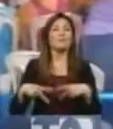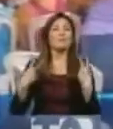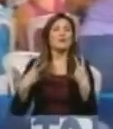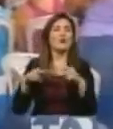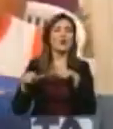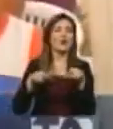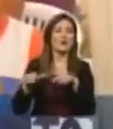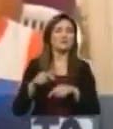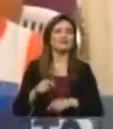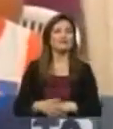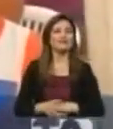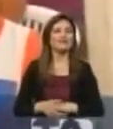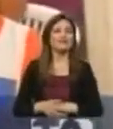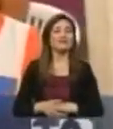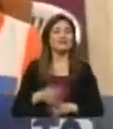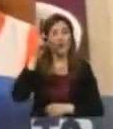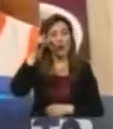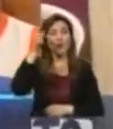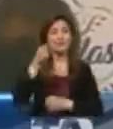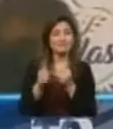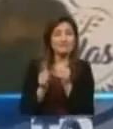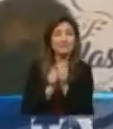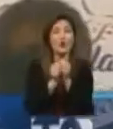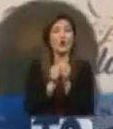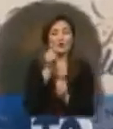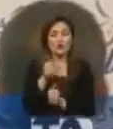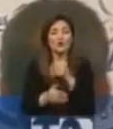de Sociovivienda 3, a quienes también el gobierno acompaña